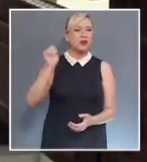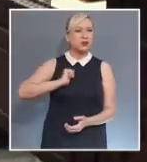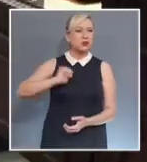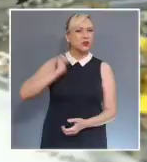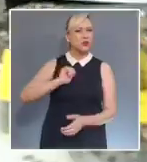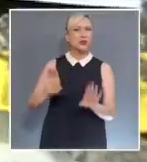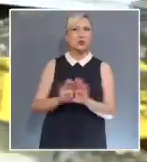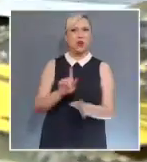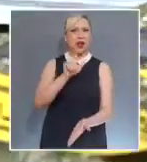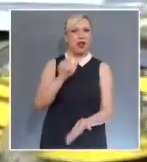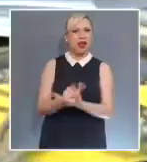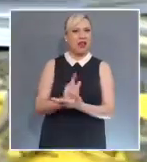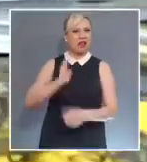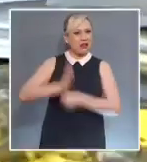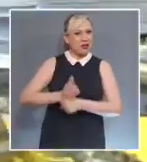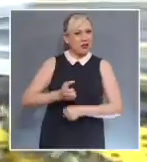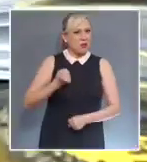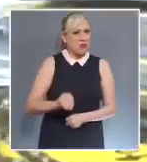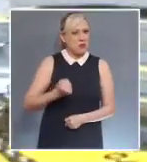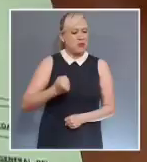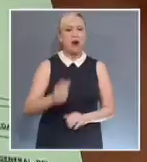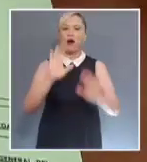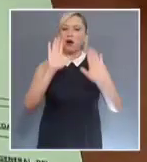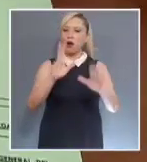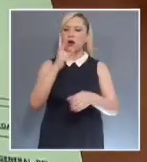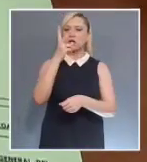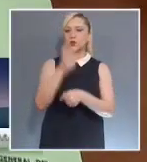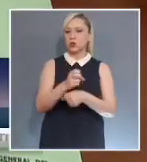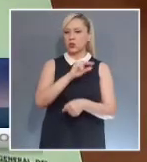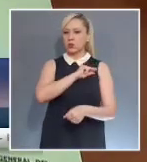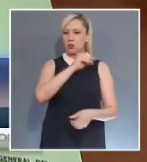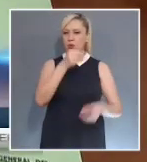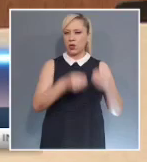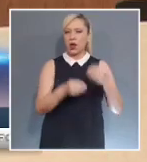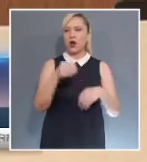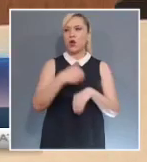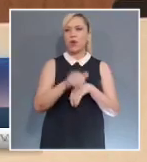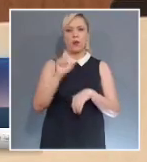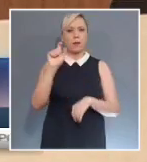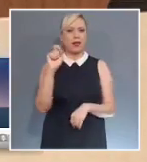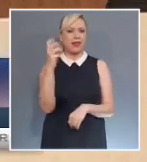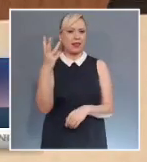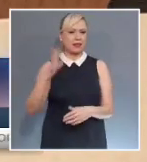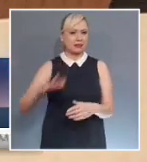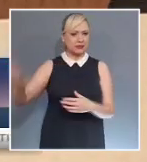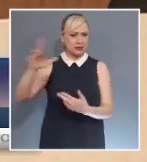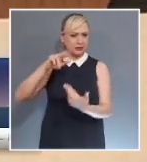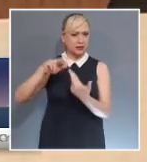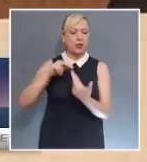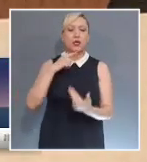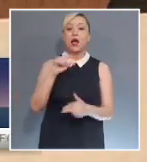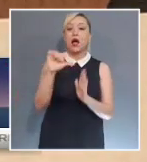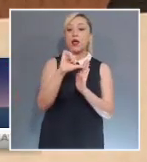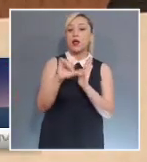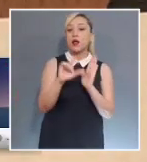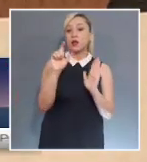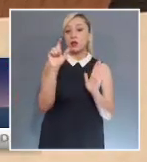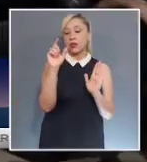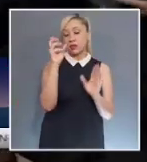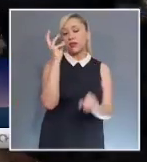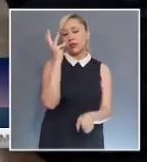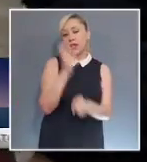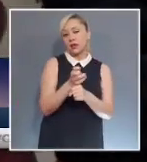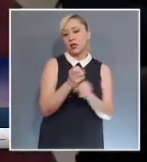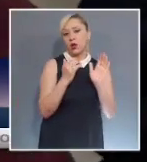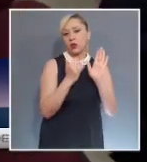el segundo tribunal colegiado del vigésimo tercer circuito determinó que el artículo tercero transitorio del código